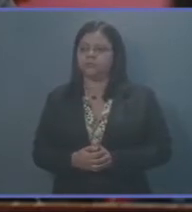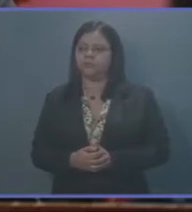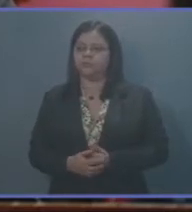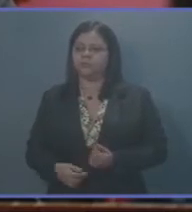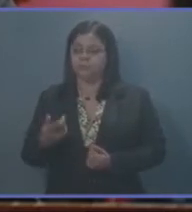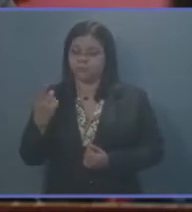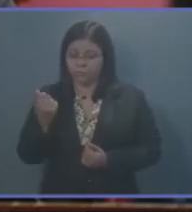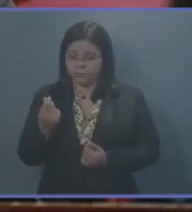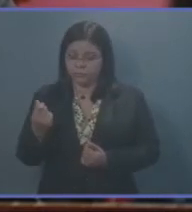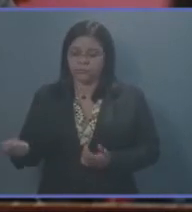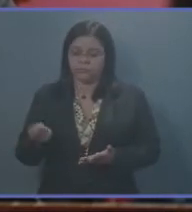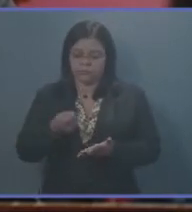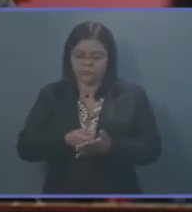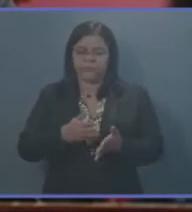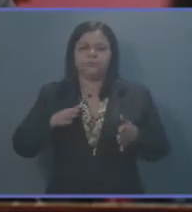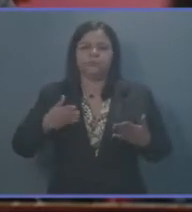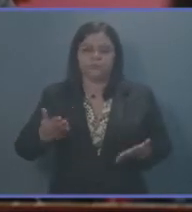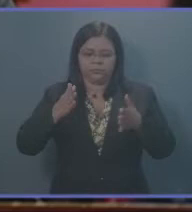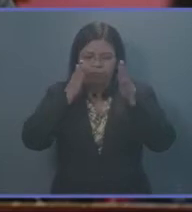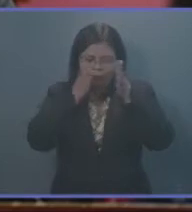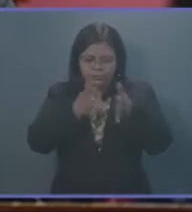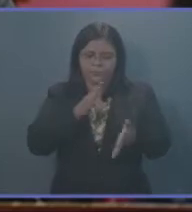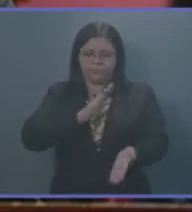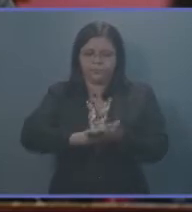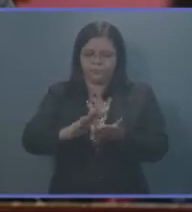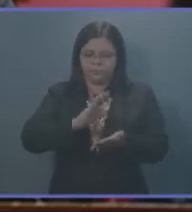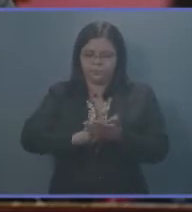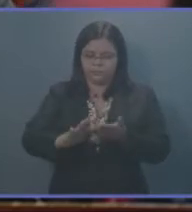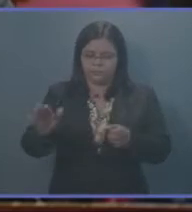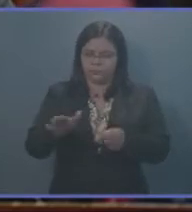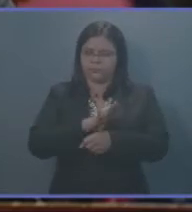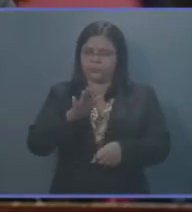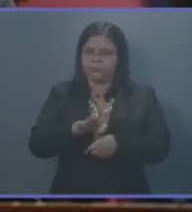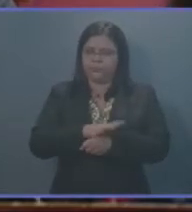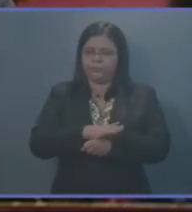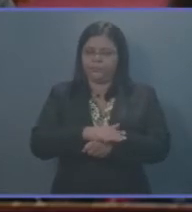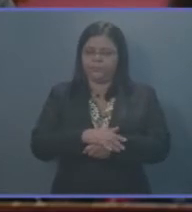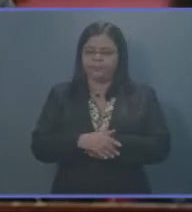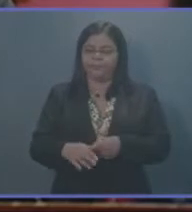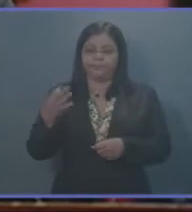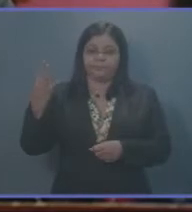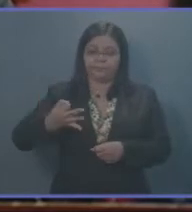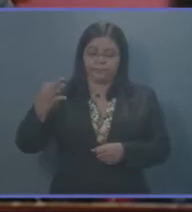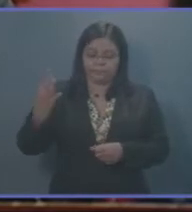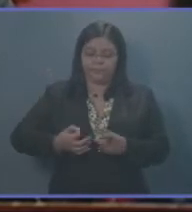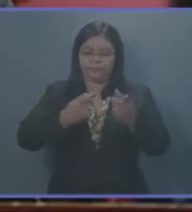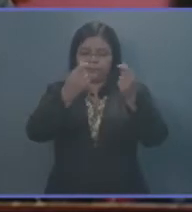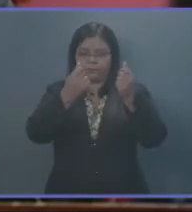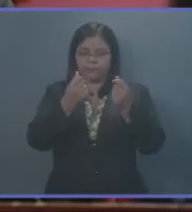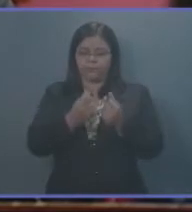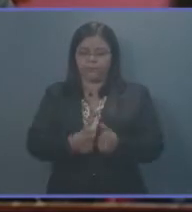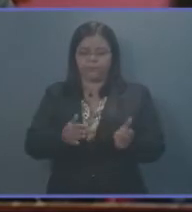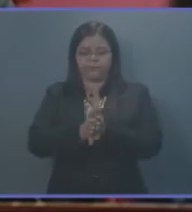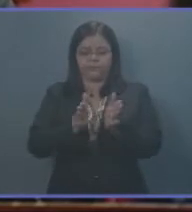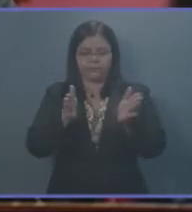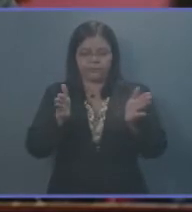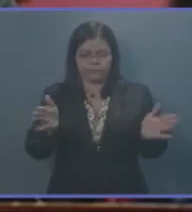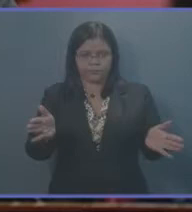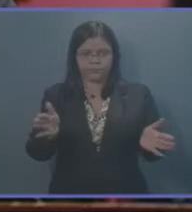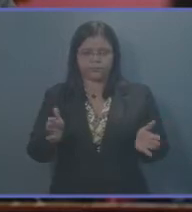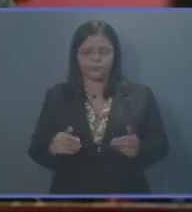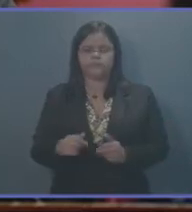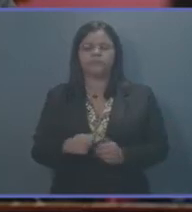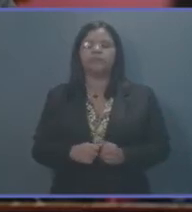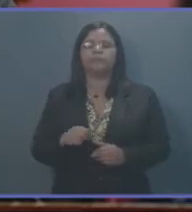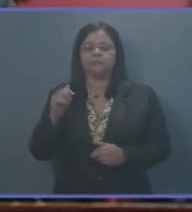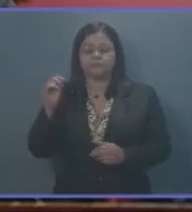Recursos que serán utilizados para atender el financiamiento complementario que demanda el presupuesto general del Estado vigente, por lo que